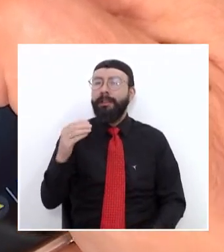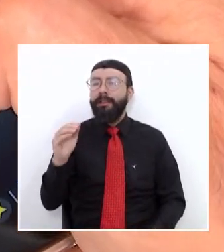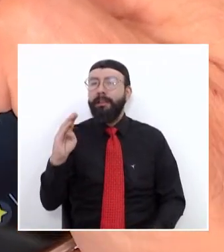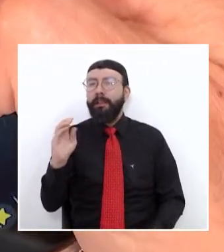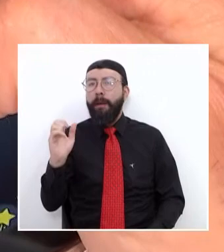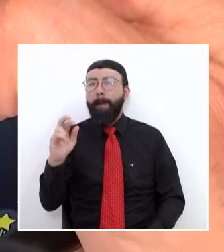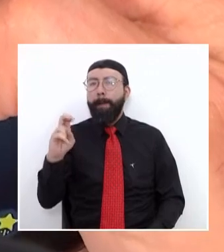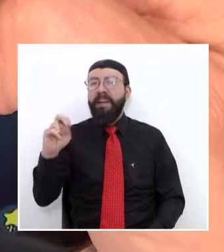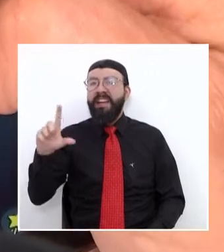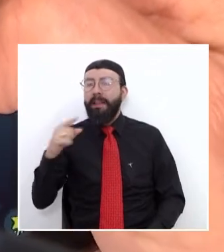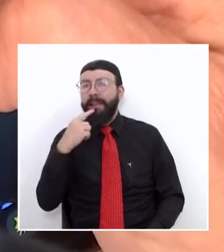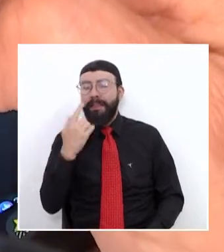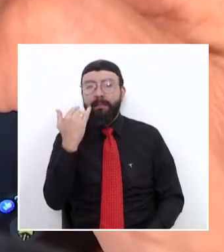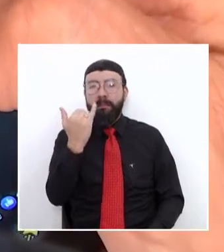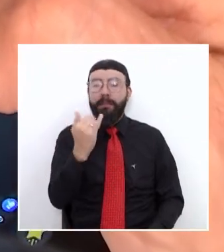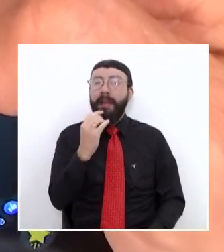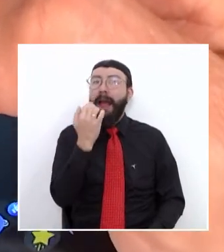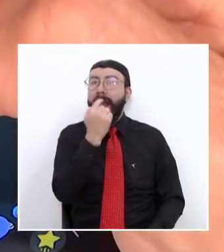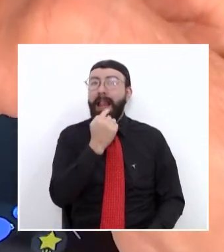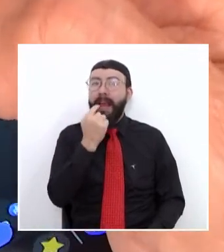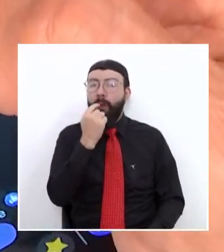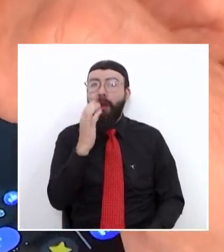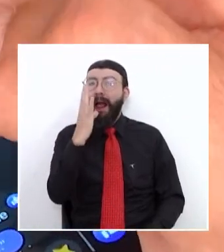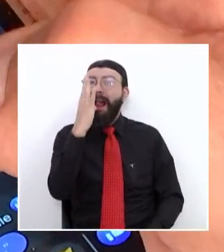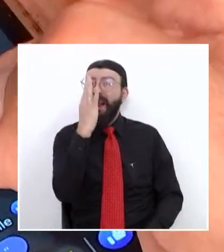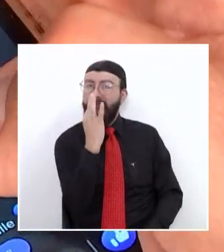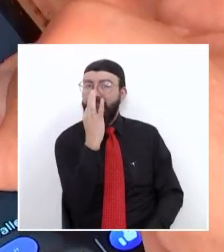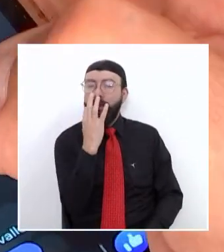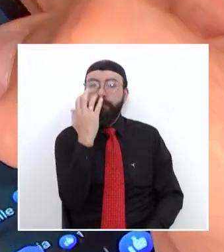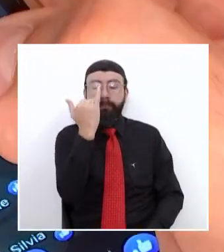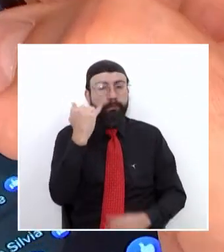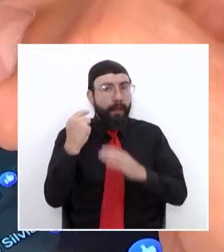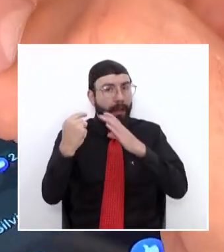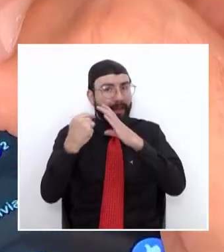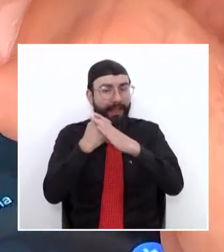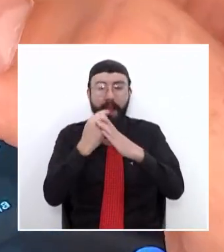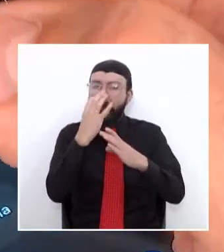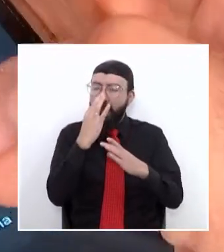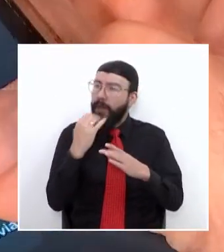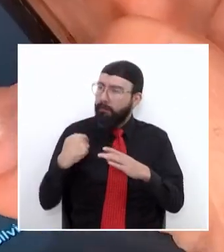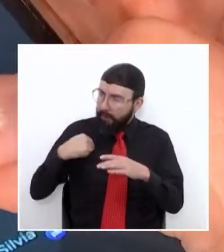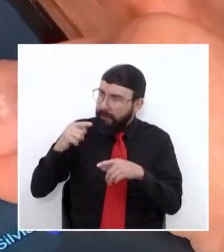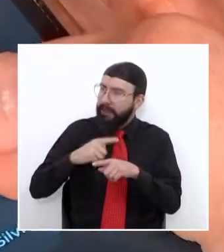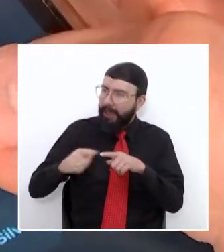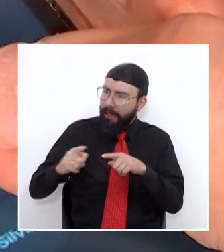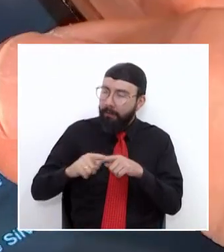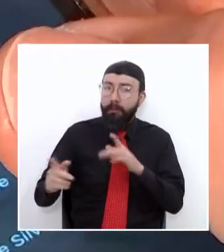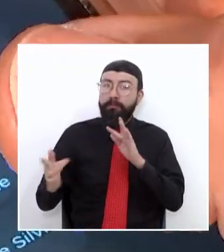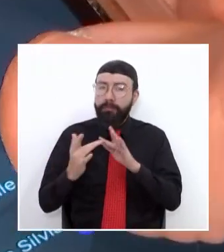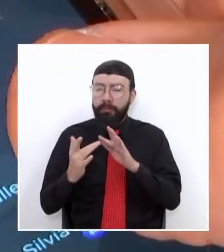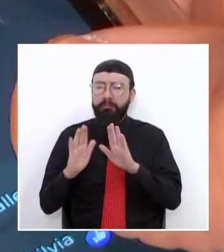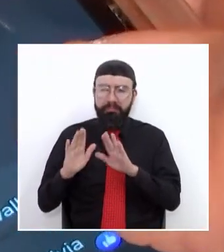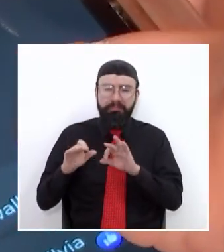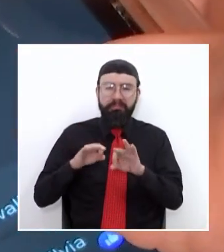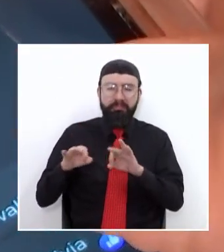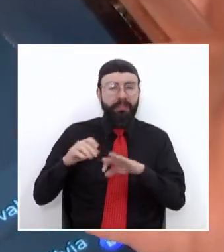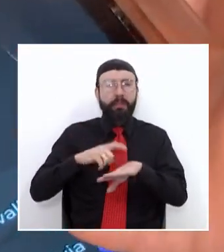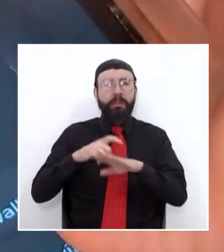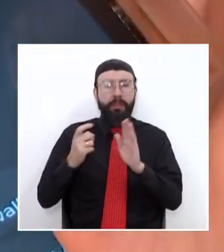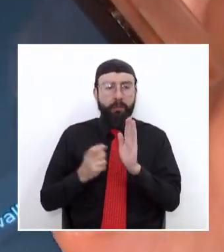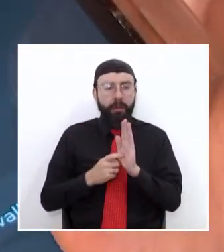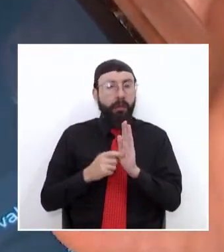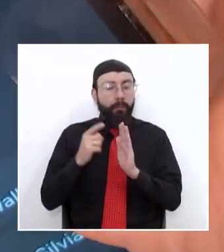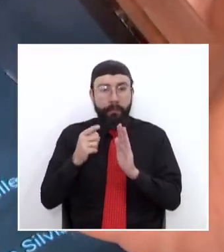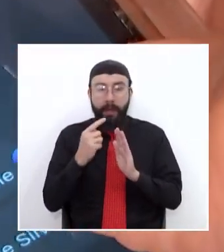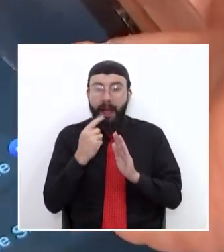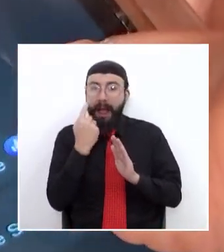los piercings en la lengua, que fue un tema que desarrollamos en esta semana. Ya vamos a hablar porque es que así como la lengua